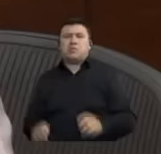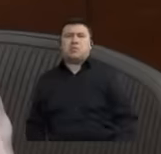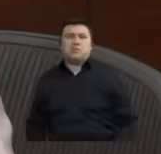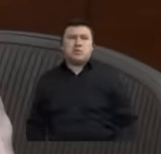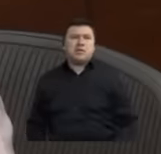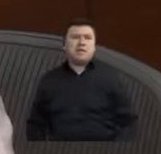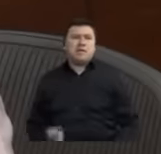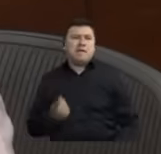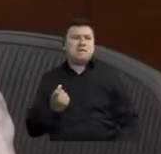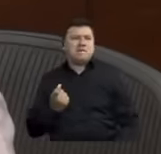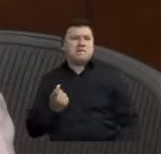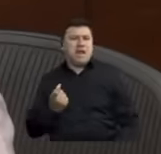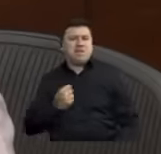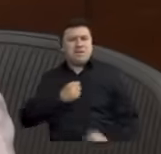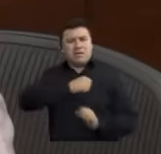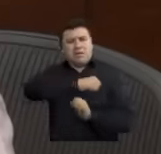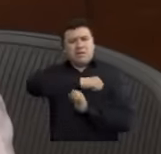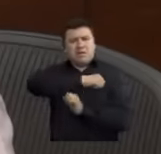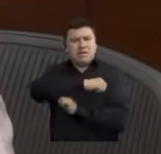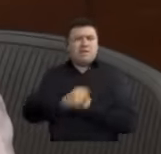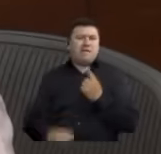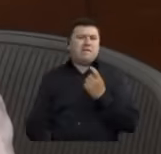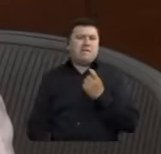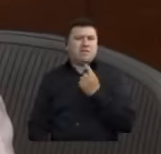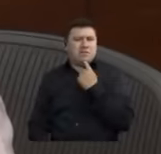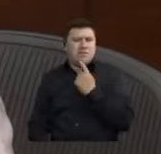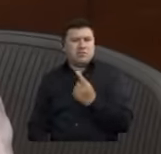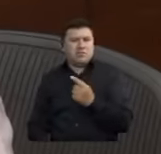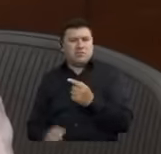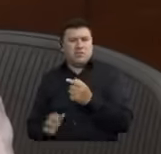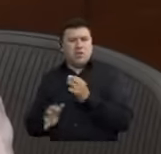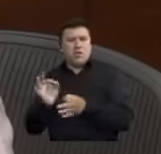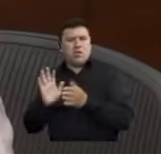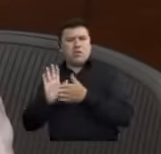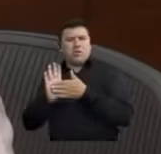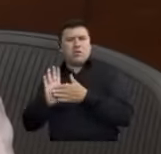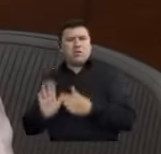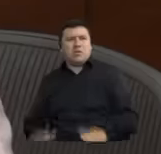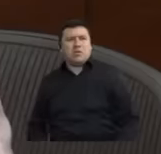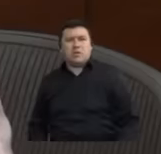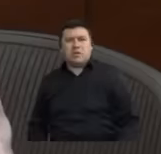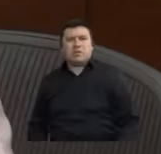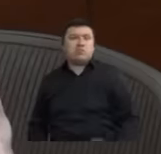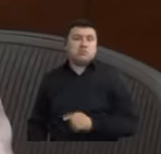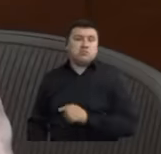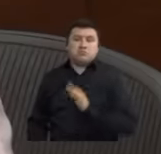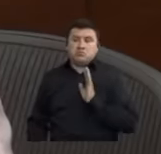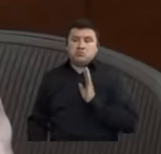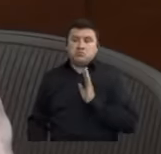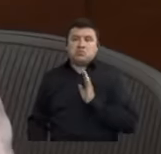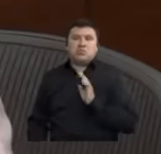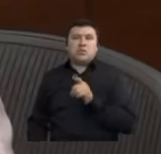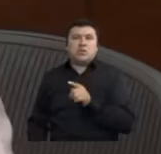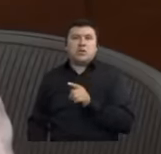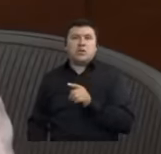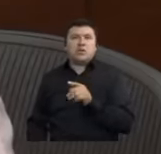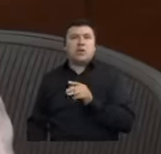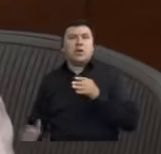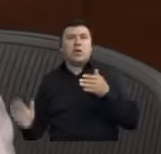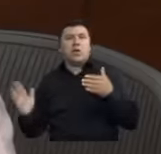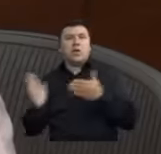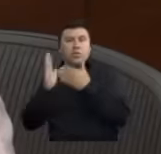que carece de fundamento en nuestro ordenamiento jurídico. Eso se llama golpe de